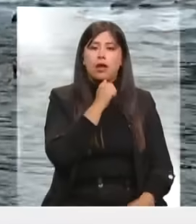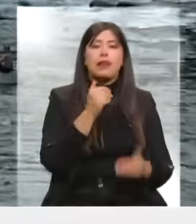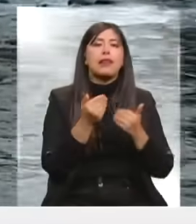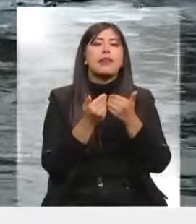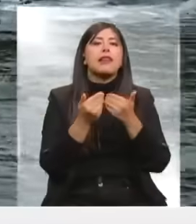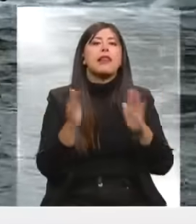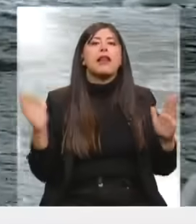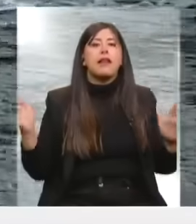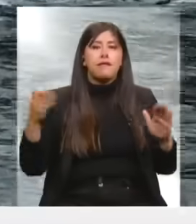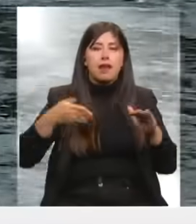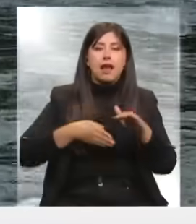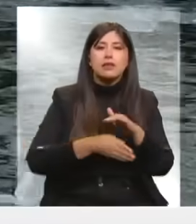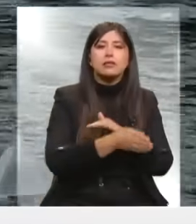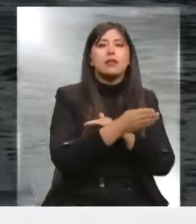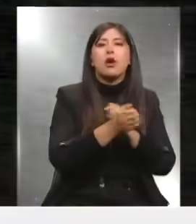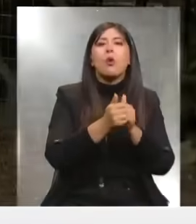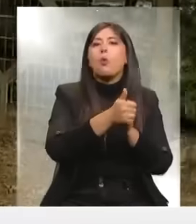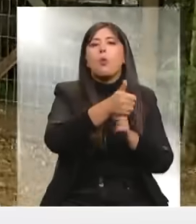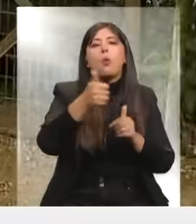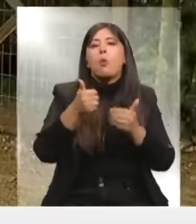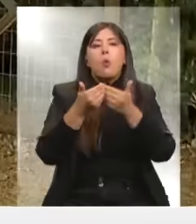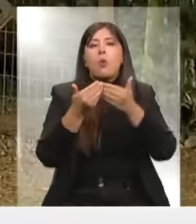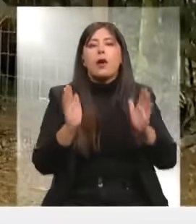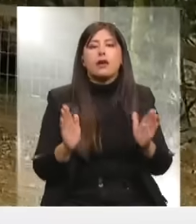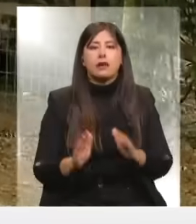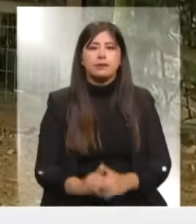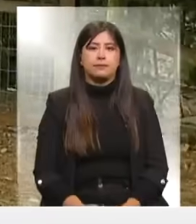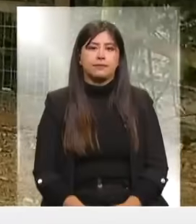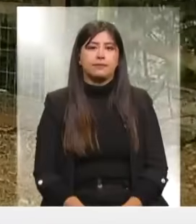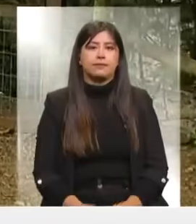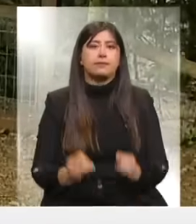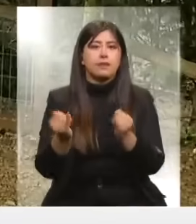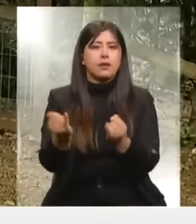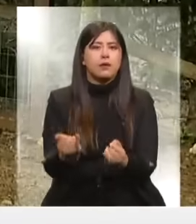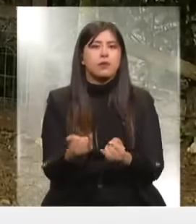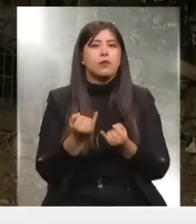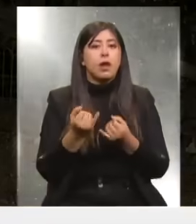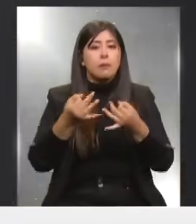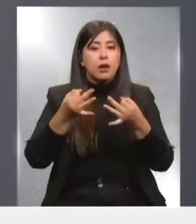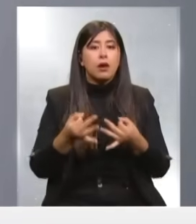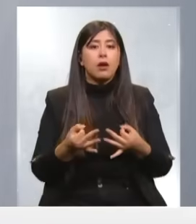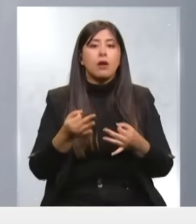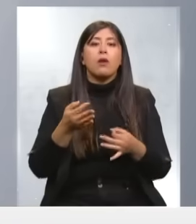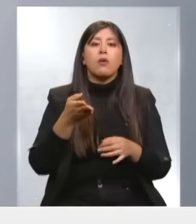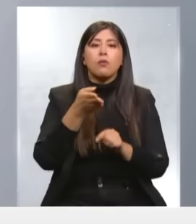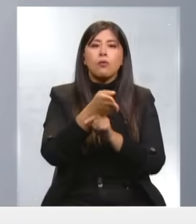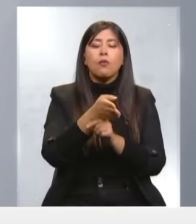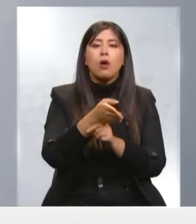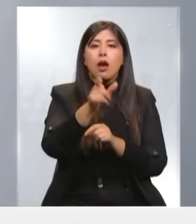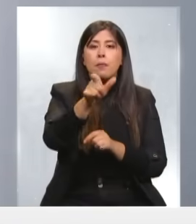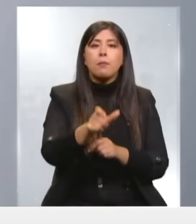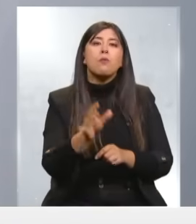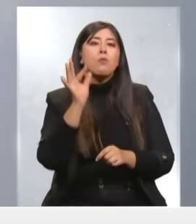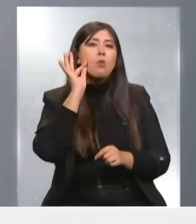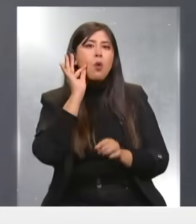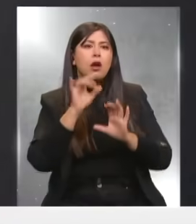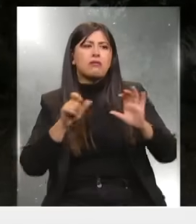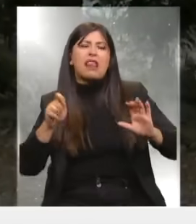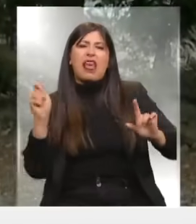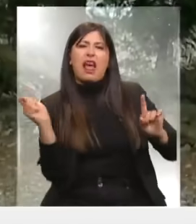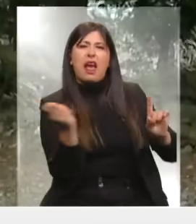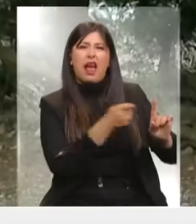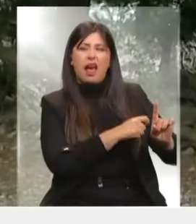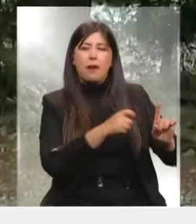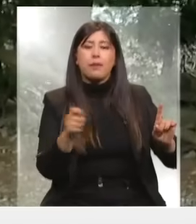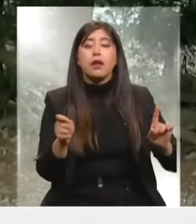liberar el acceso a todo el público. Ya con la información confirmada, fuimos a buscar a la mujer involucrada en la agresión